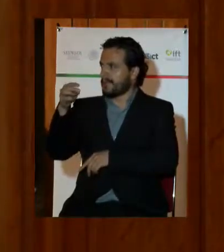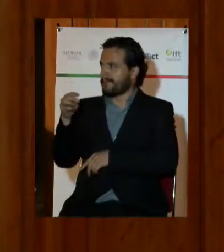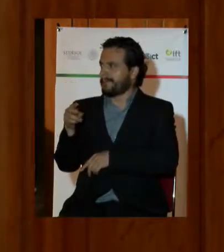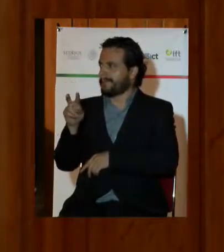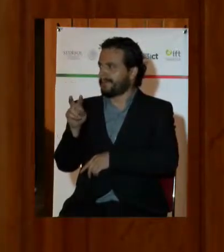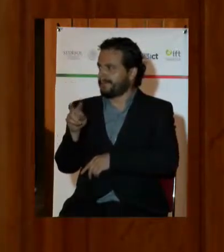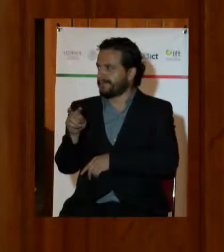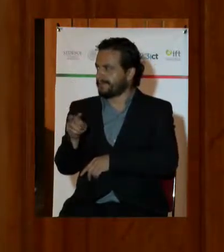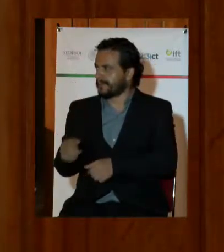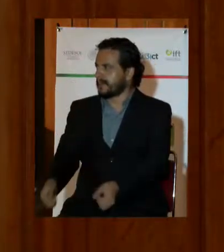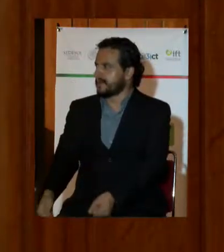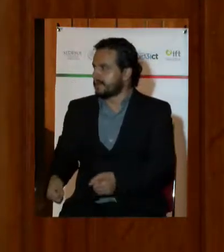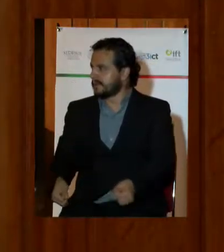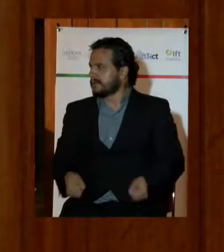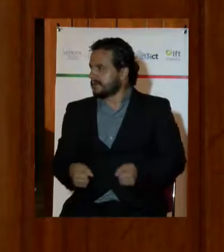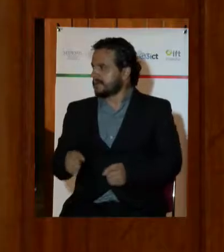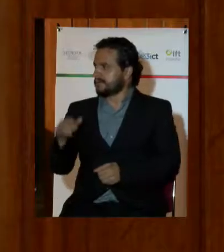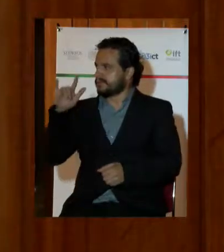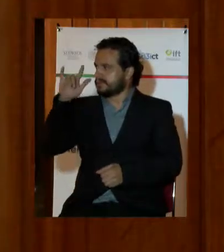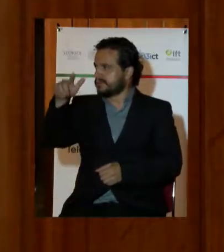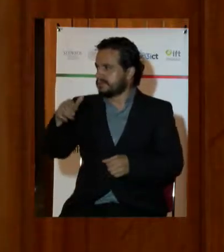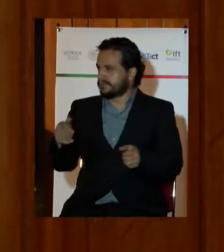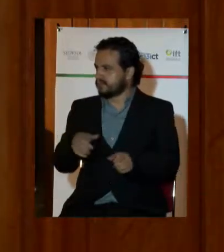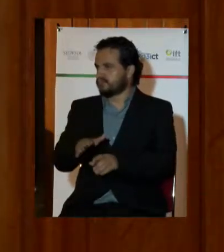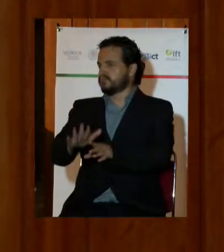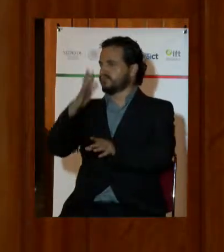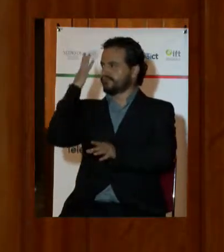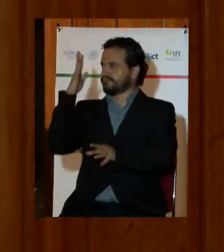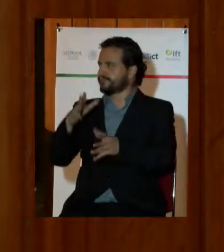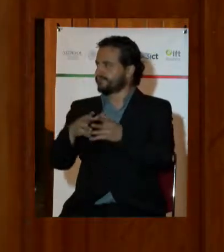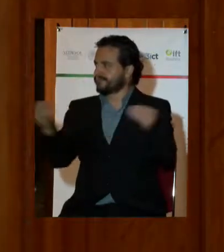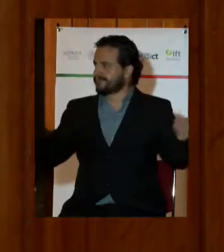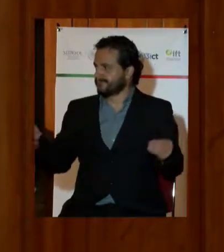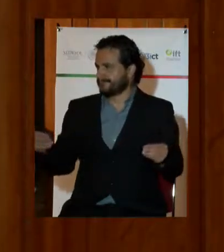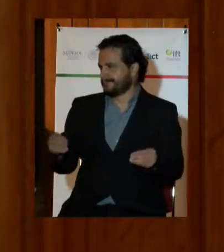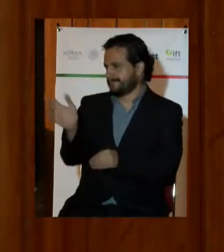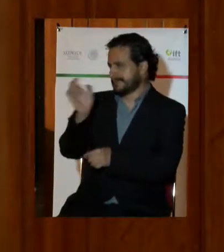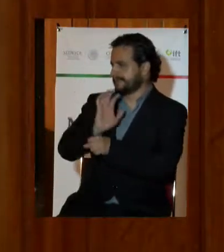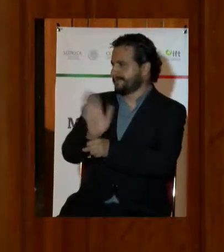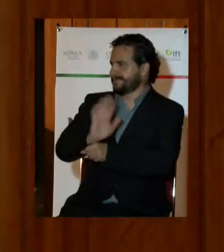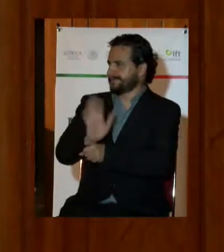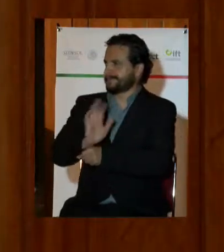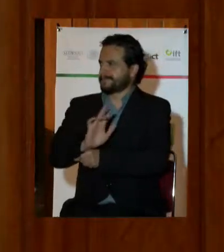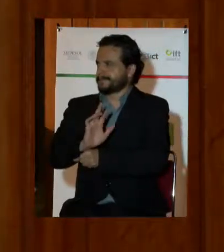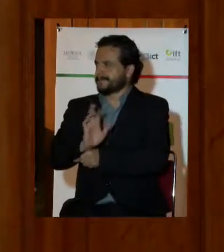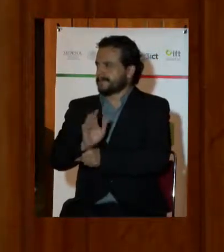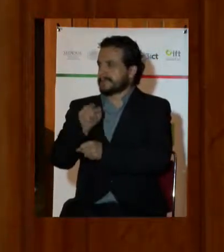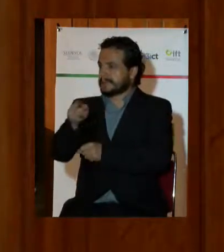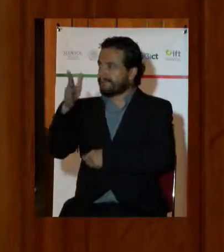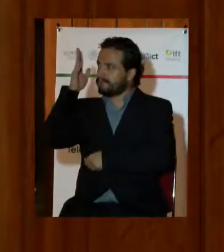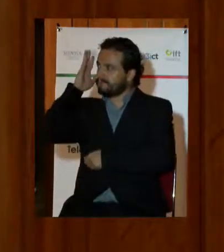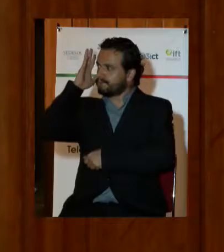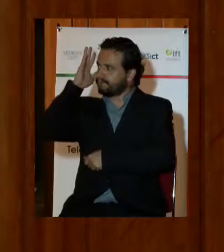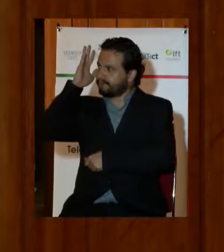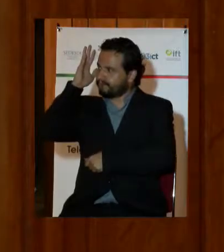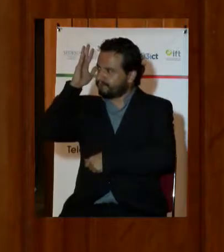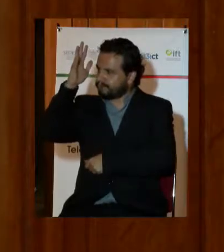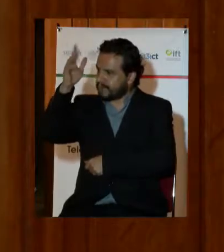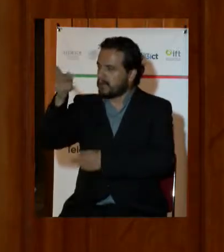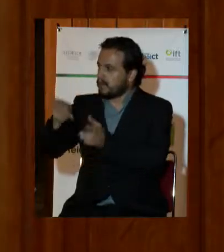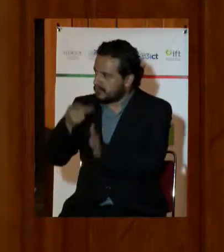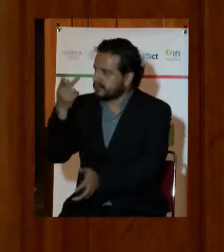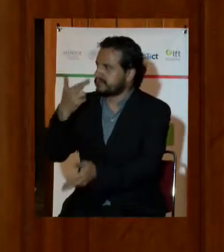que de lo que él en su película veía como el futuro y lo que en la realidad era. Y decían, no, pues se quedaron cortos,